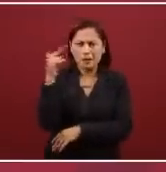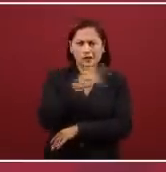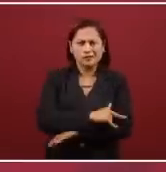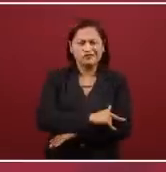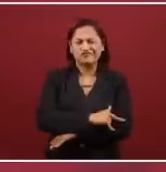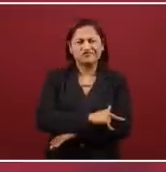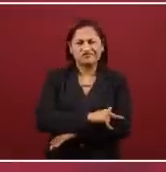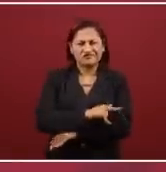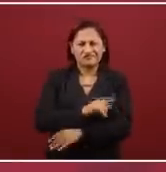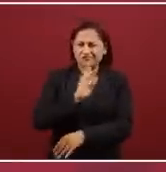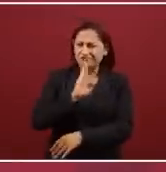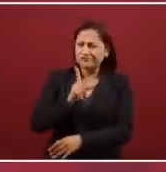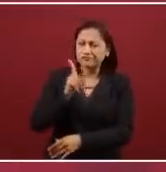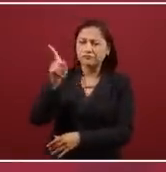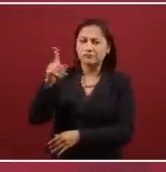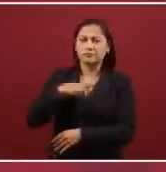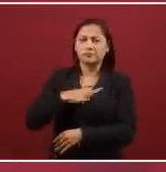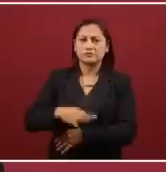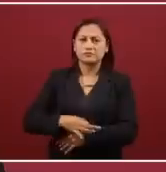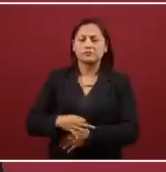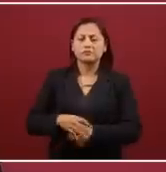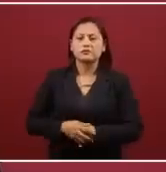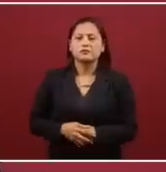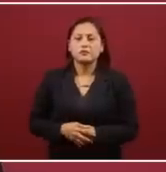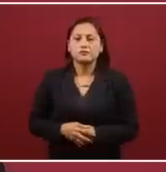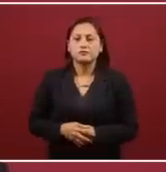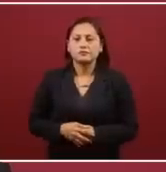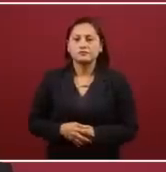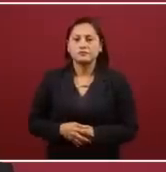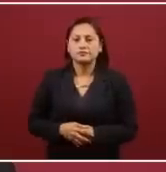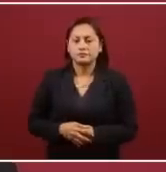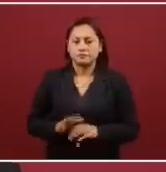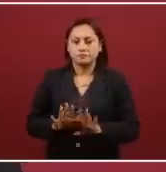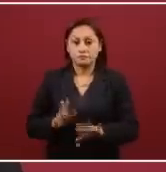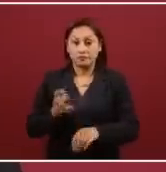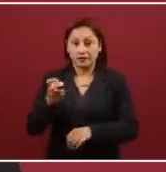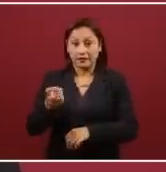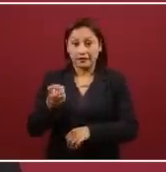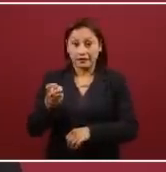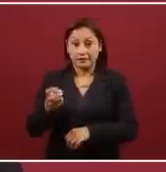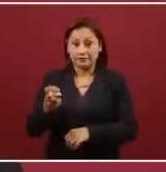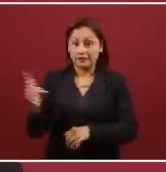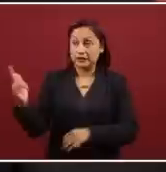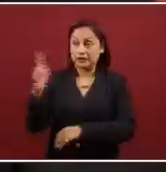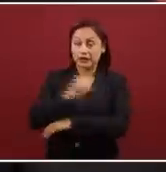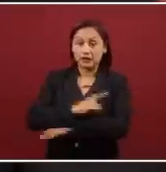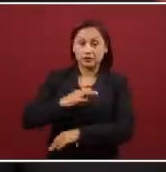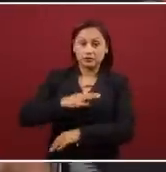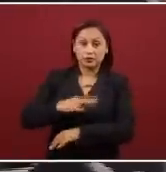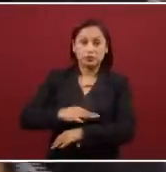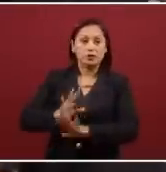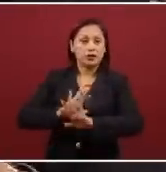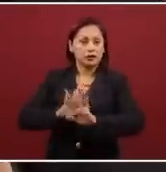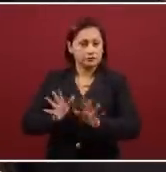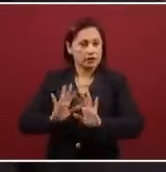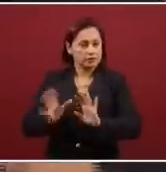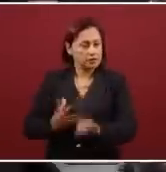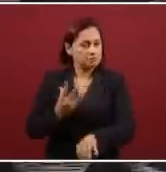Y ya estamos arreglando lo del aeropuerto de Toluca. Y ya se